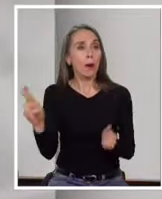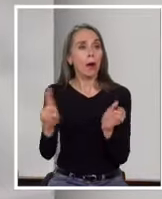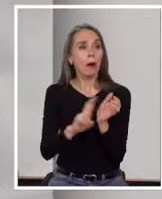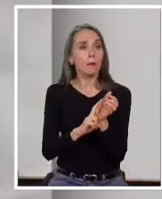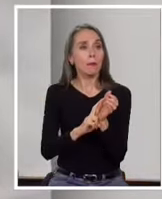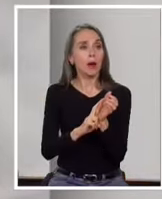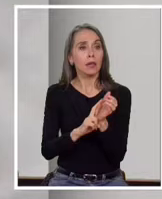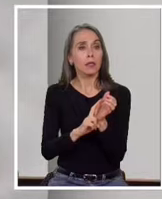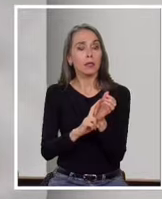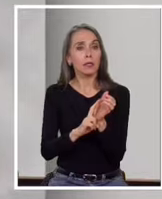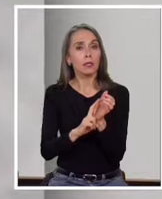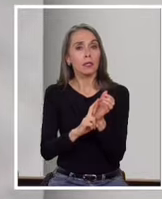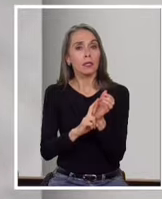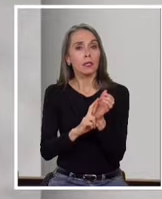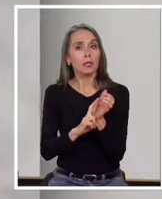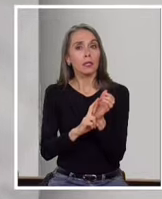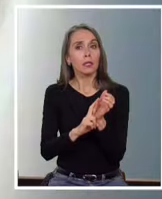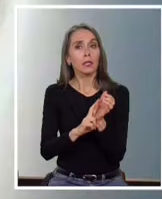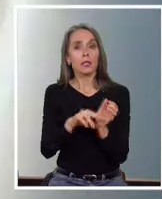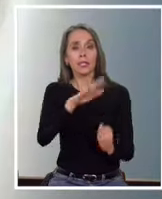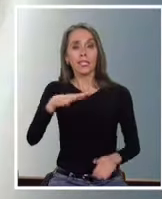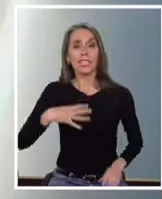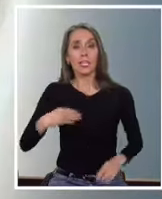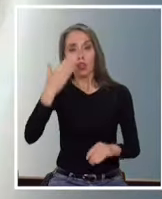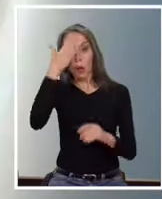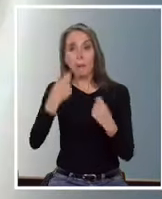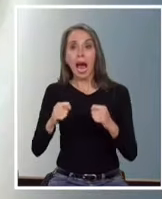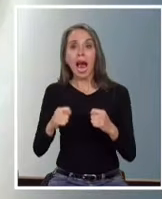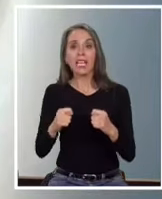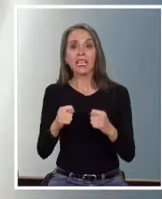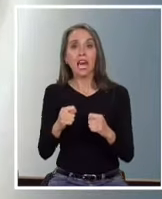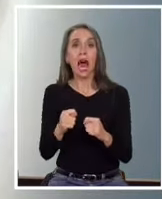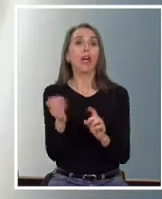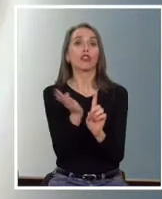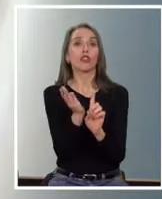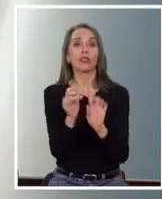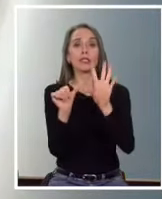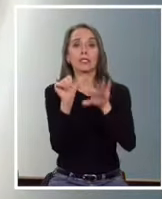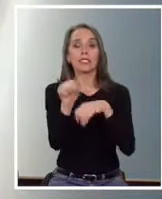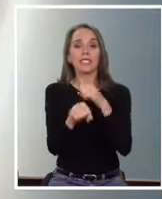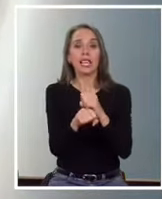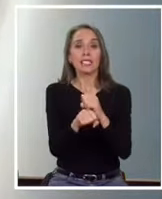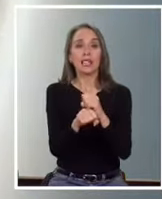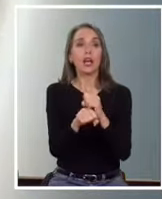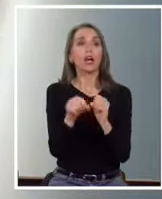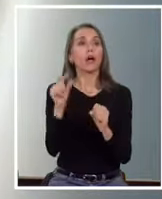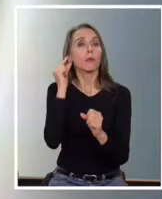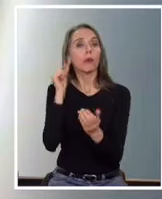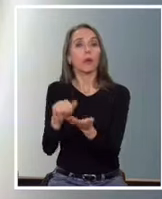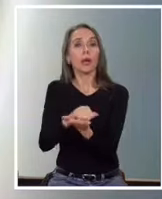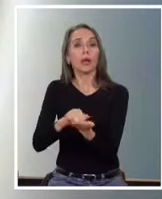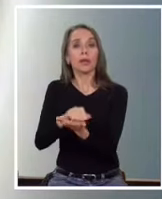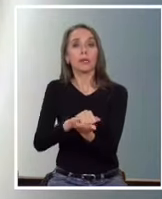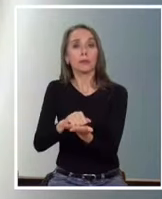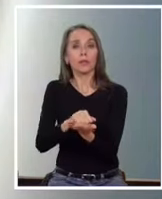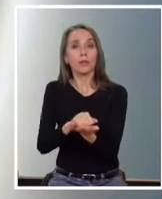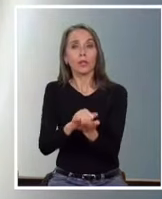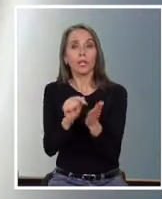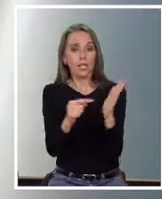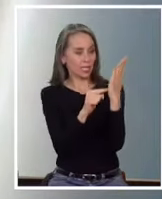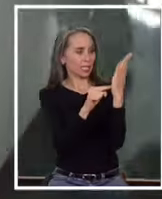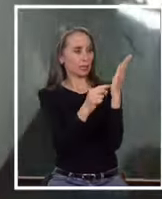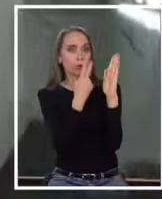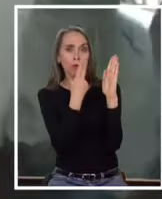el maltrato que estaban sufriendo sus hijos de solo 6 años a manos de la asesora de su hogar. Un hecho que